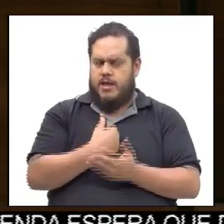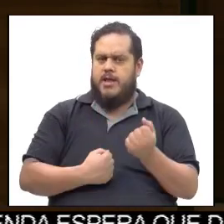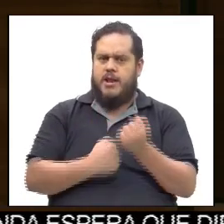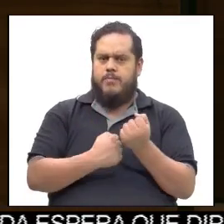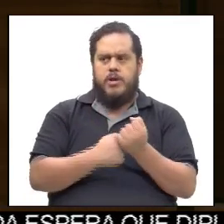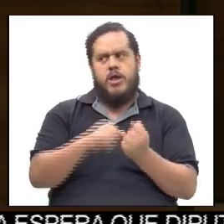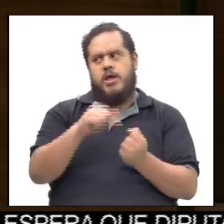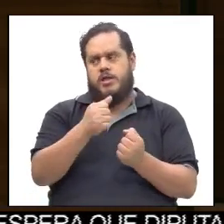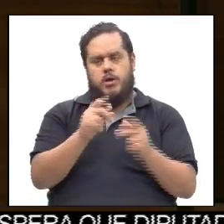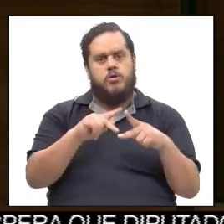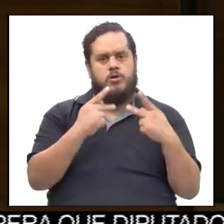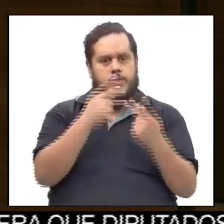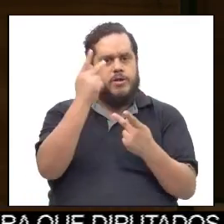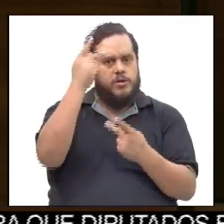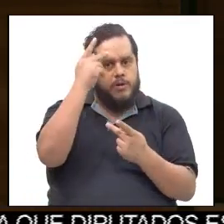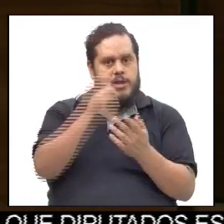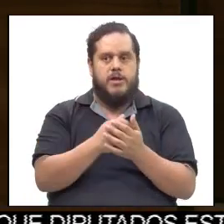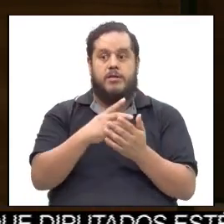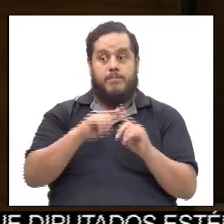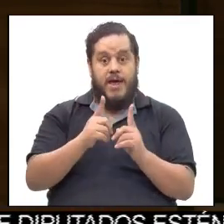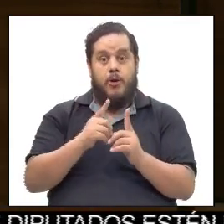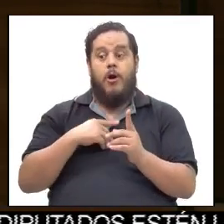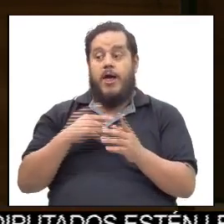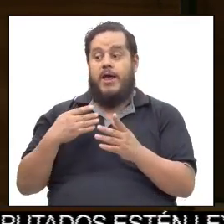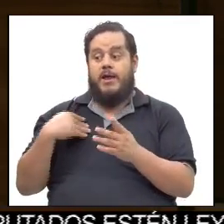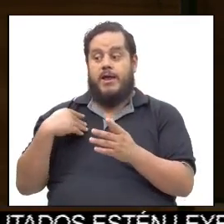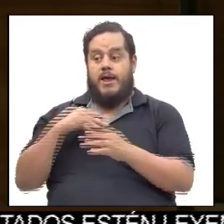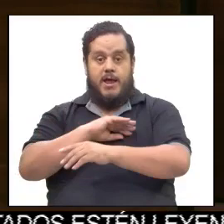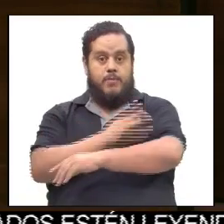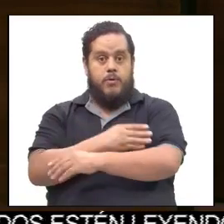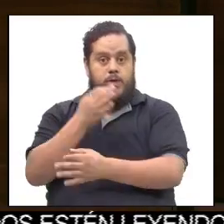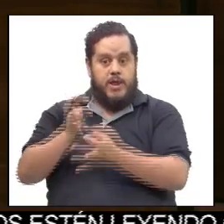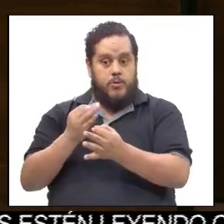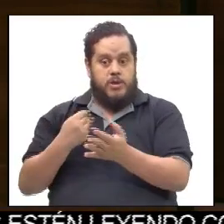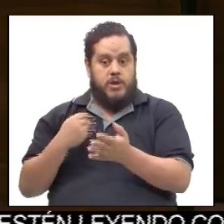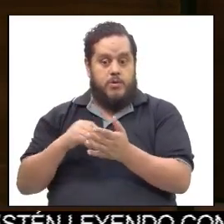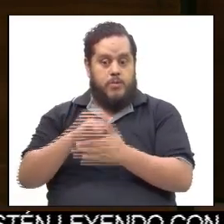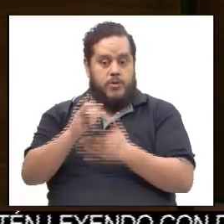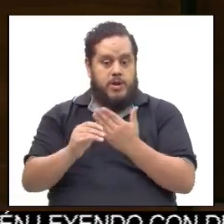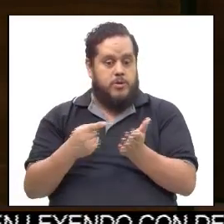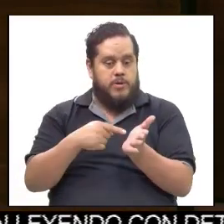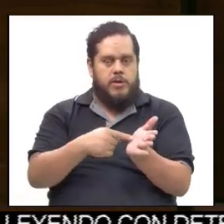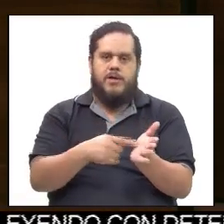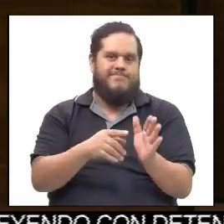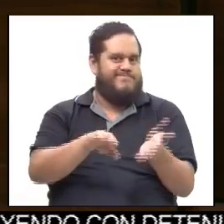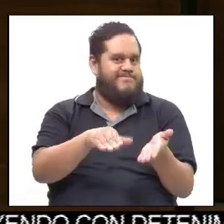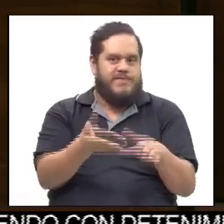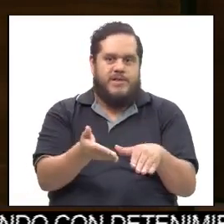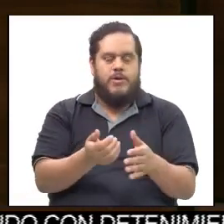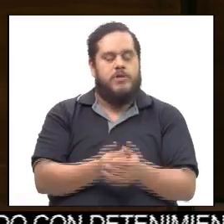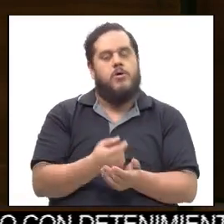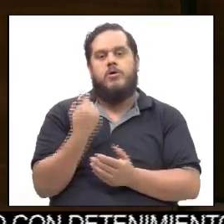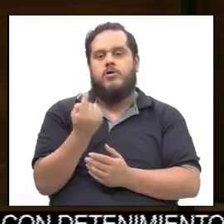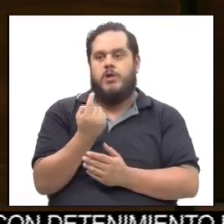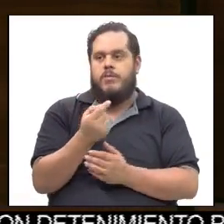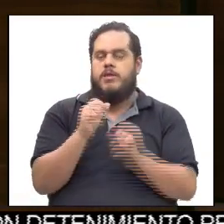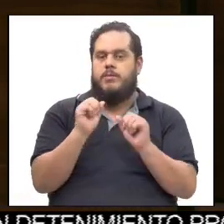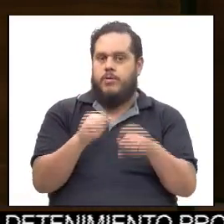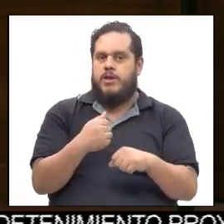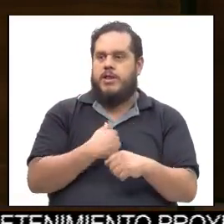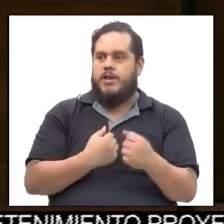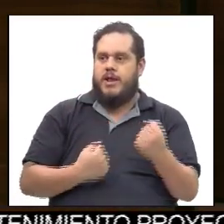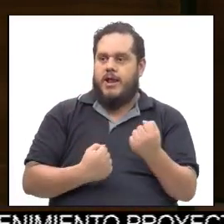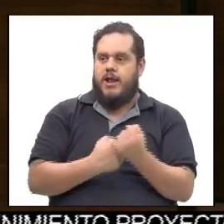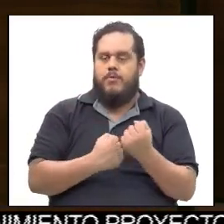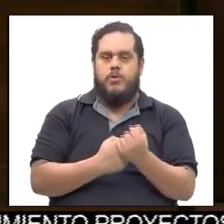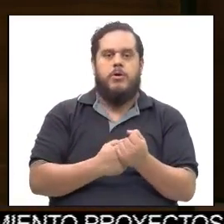fracciones legislativas, mientras que el proyecto que presentó el Poder Ejecutivo es un proyecto que está muerto, es un proyecto que solamente podría tener el apoyo, pienso